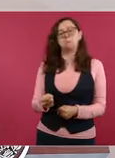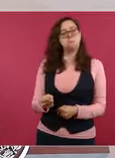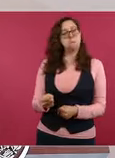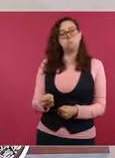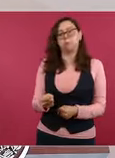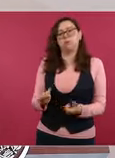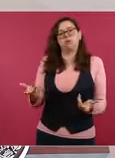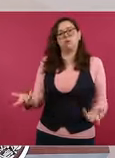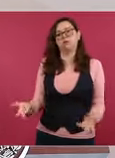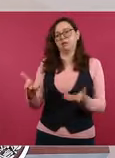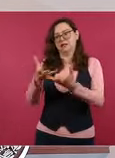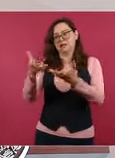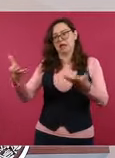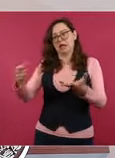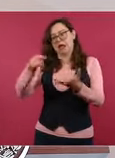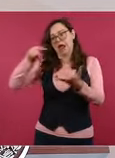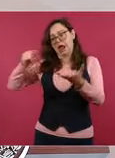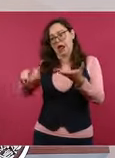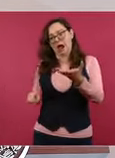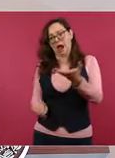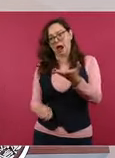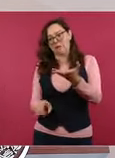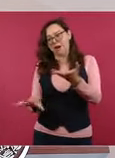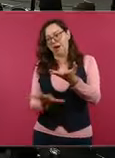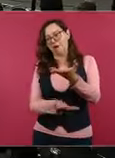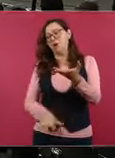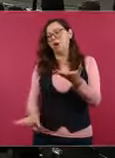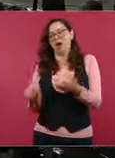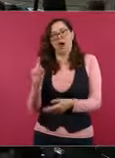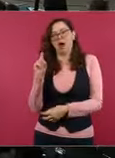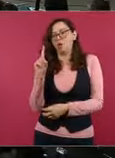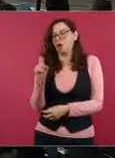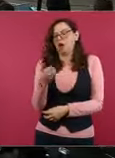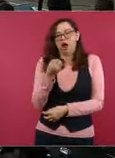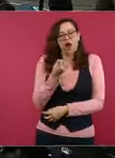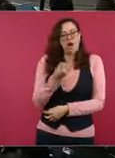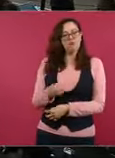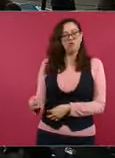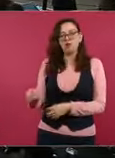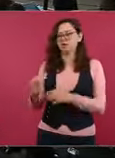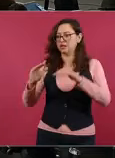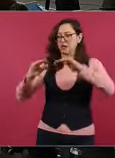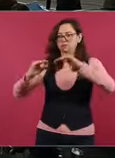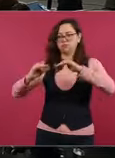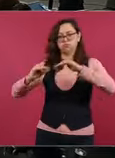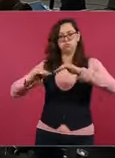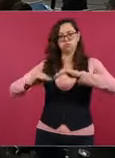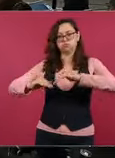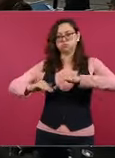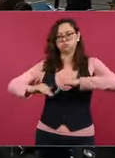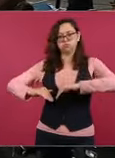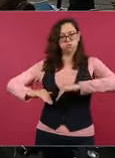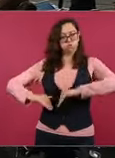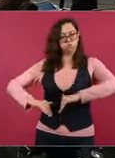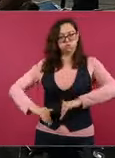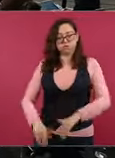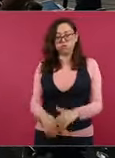es la región del Valle de México que más se hunde. O sea, se